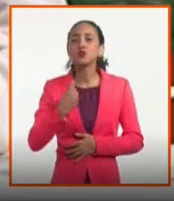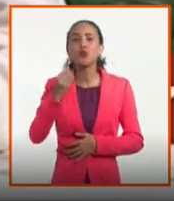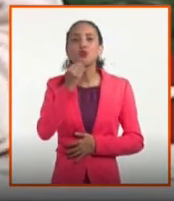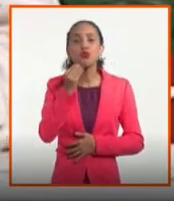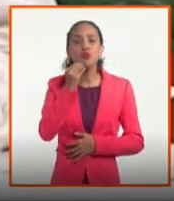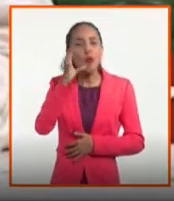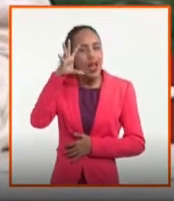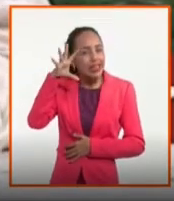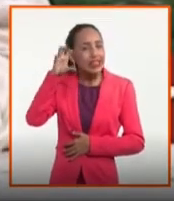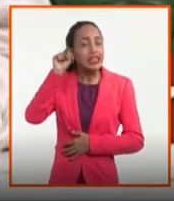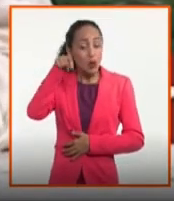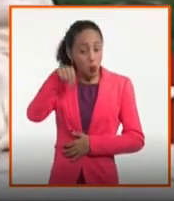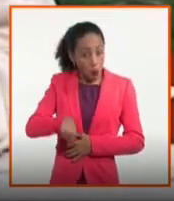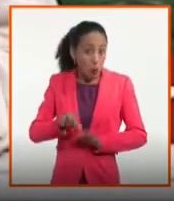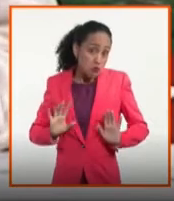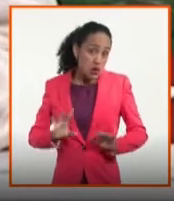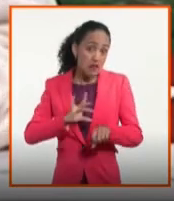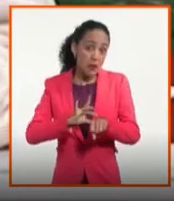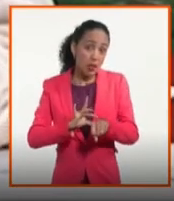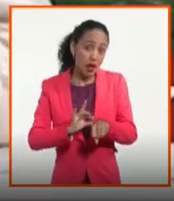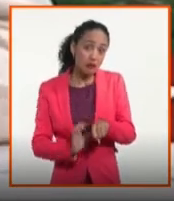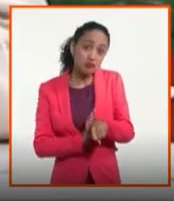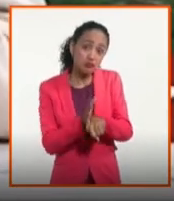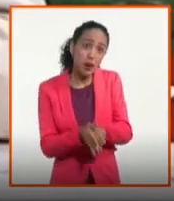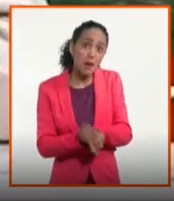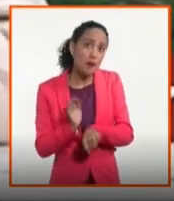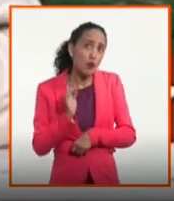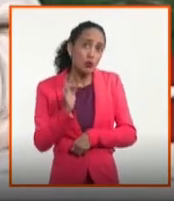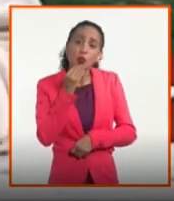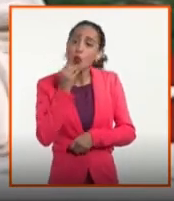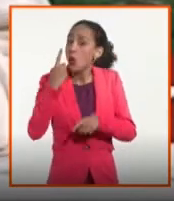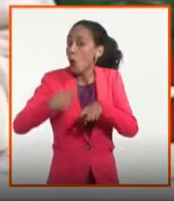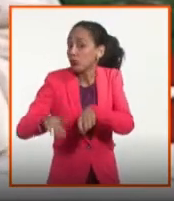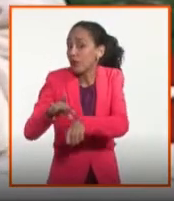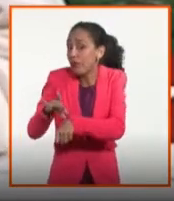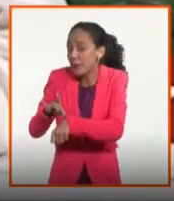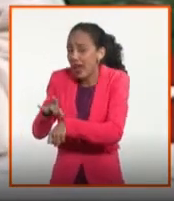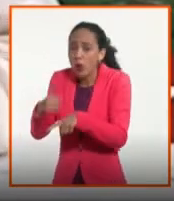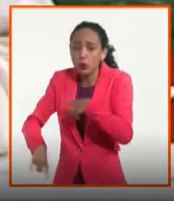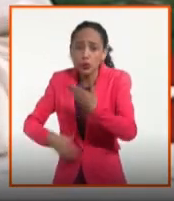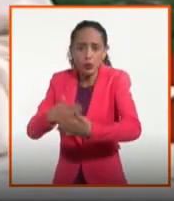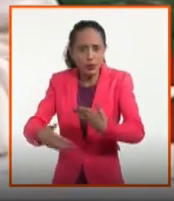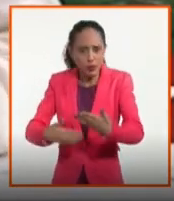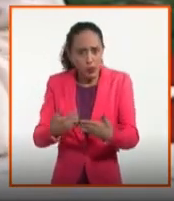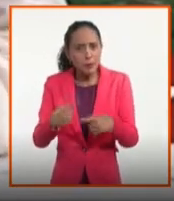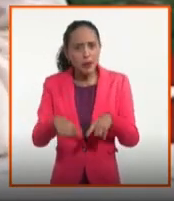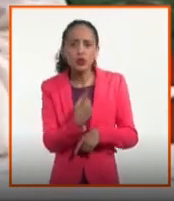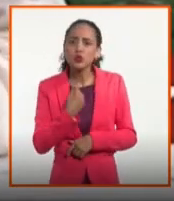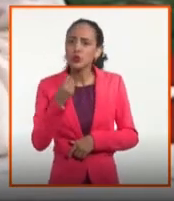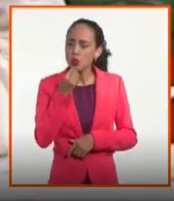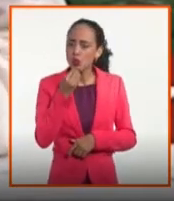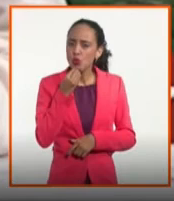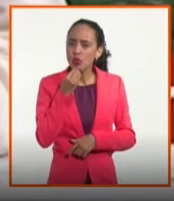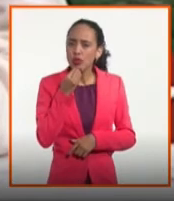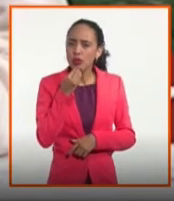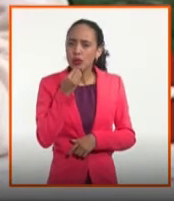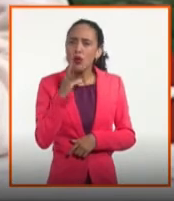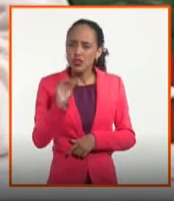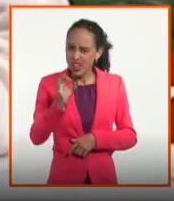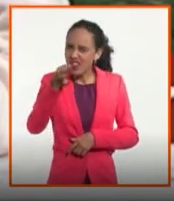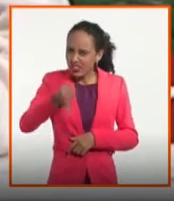puede ser esta mañana puede ser otra pandemia y nos sirvió para ajustar también justamente hay que decirlo con toda la verdad del mundo